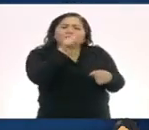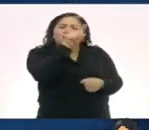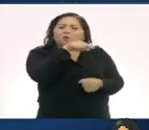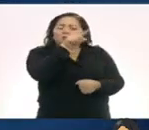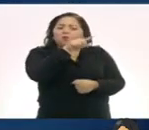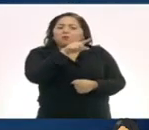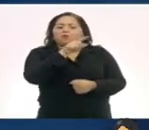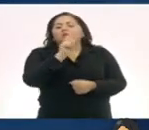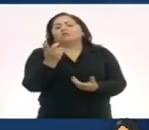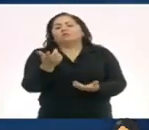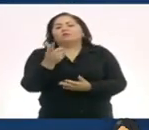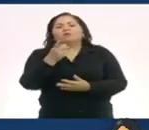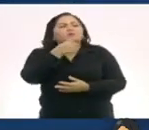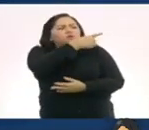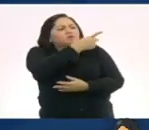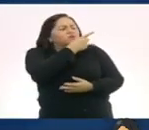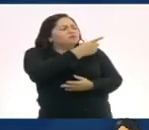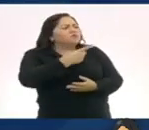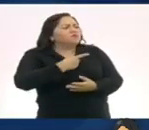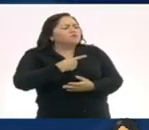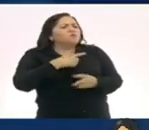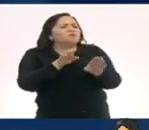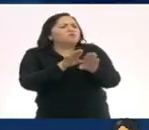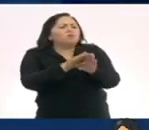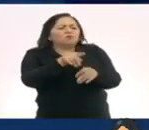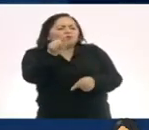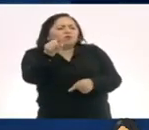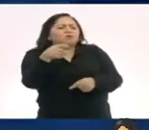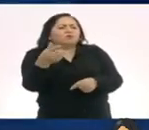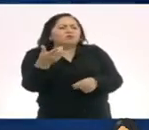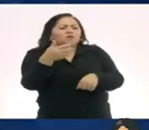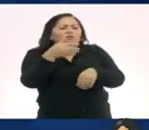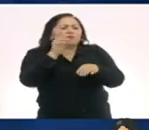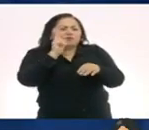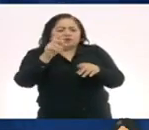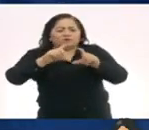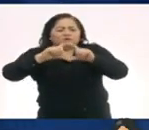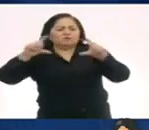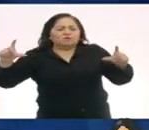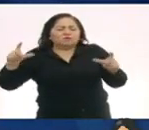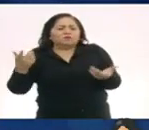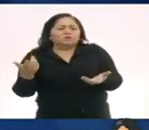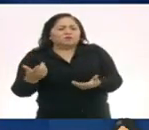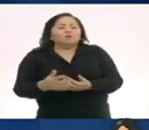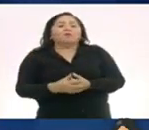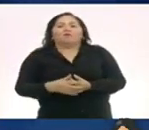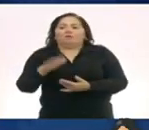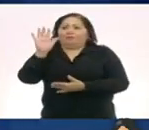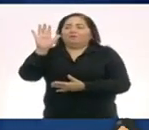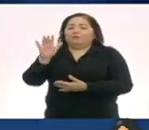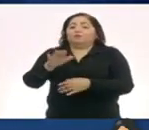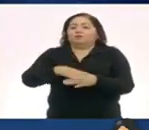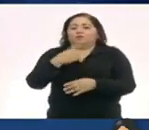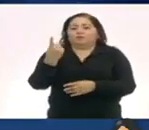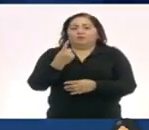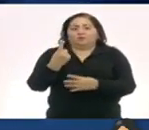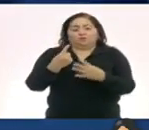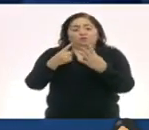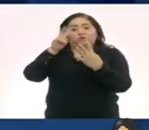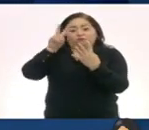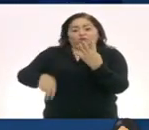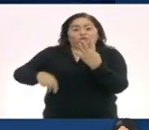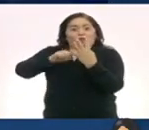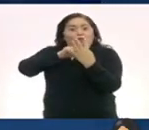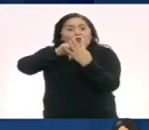pues bueno, a ver María, tú dinos cómo se leería esa imagen, ¿con qué fracción? Ah, pues 4 es mi